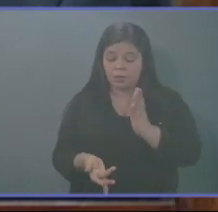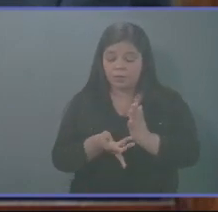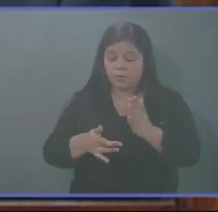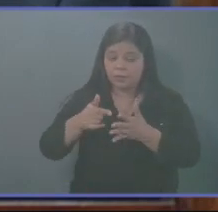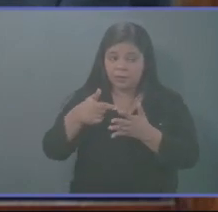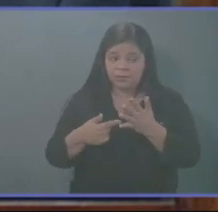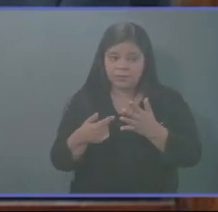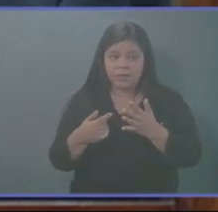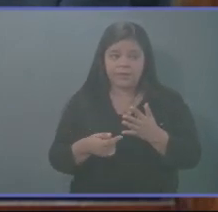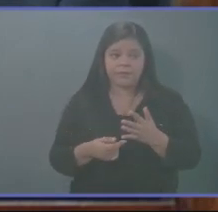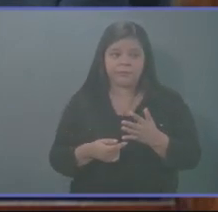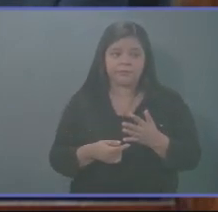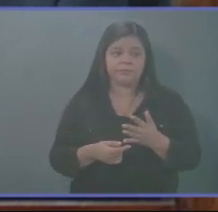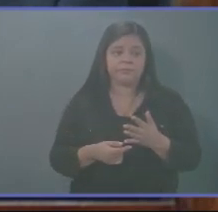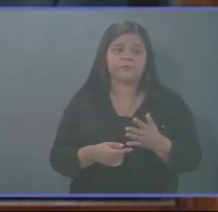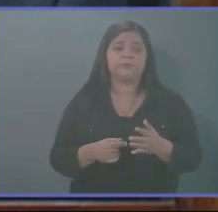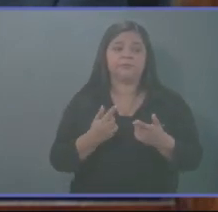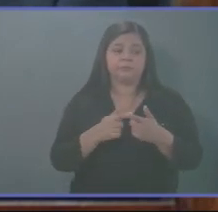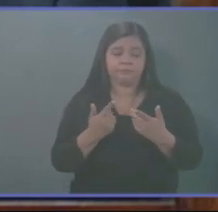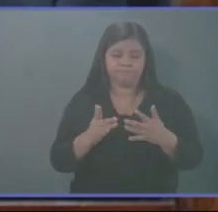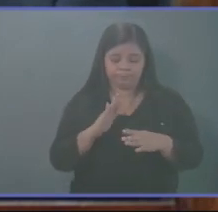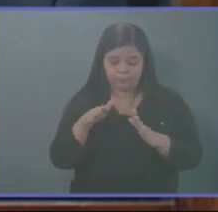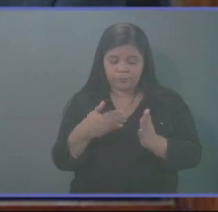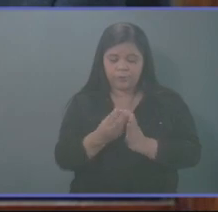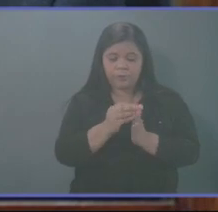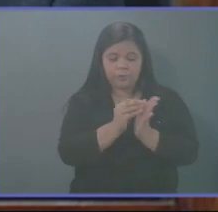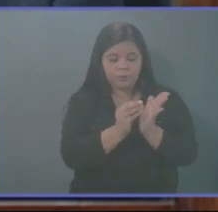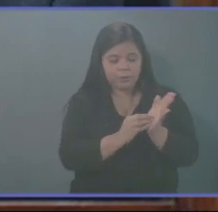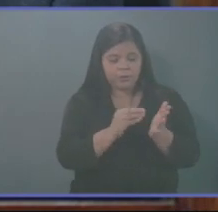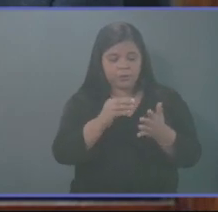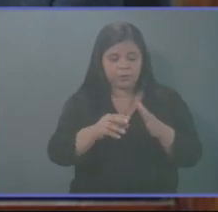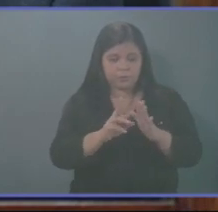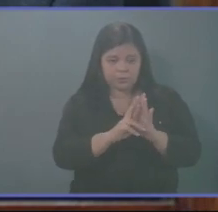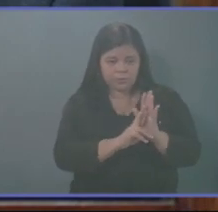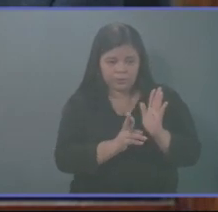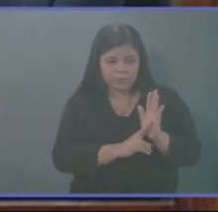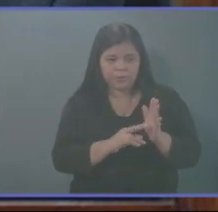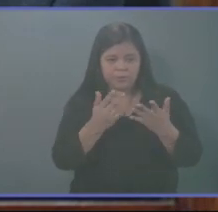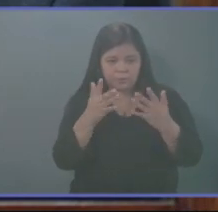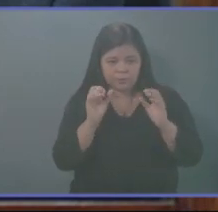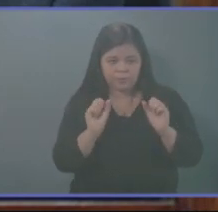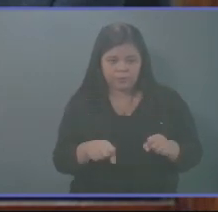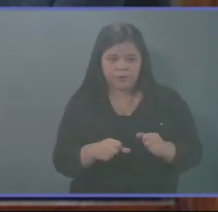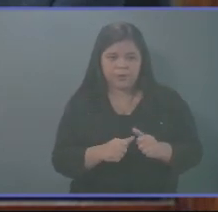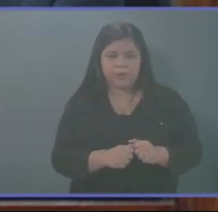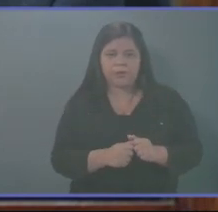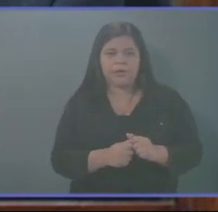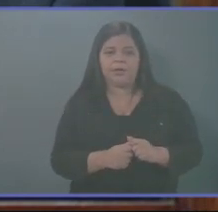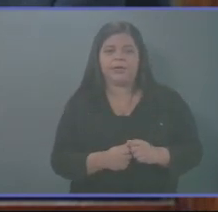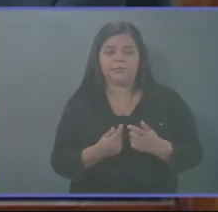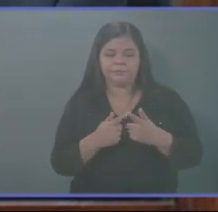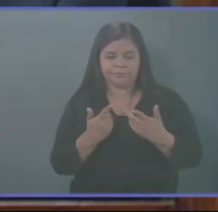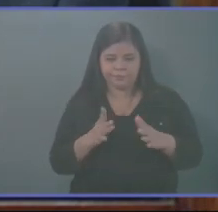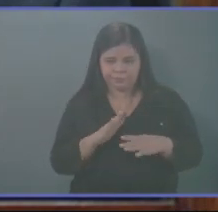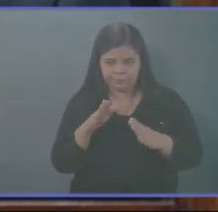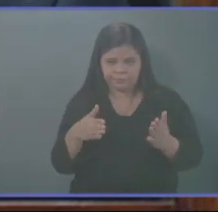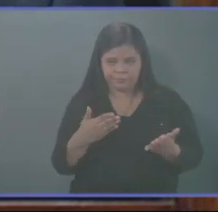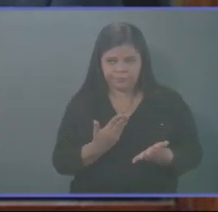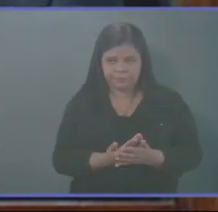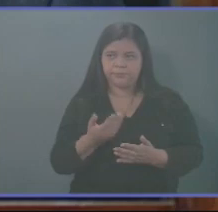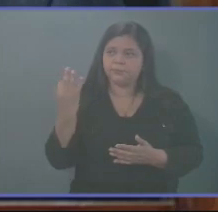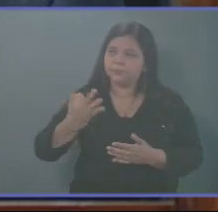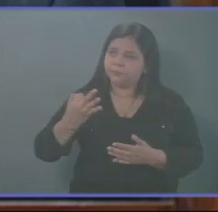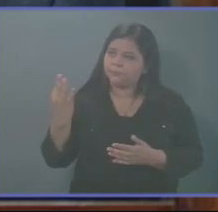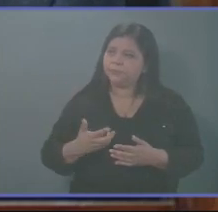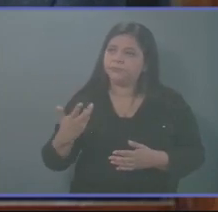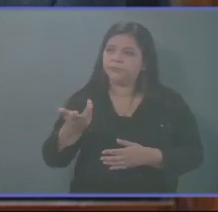legislativa de referencia al contenido de otra norma para efectos de comprender el alcance del contenido del tipo, es necesario